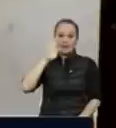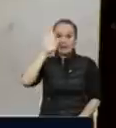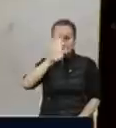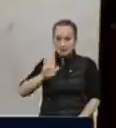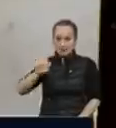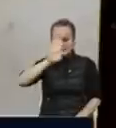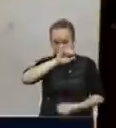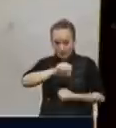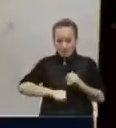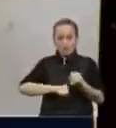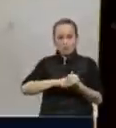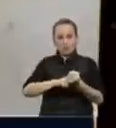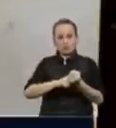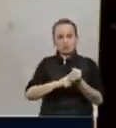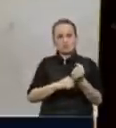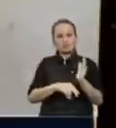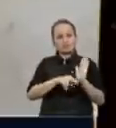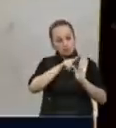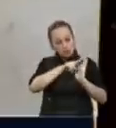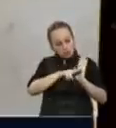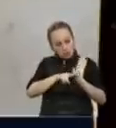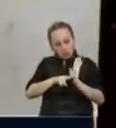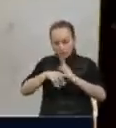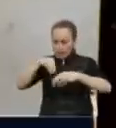Y en esos protocolos,